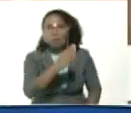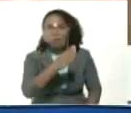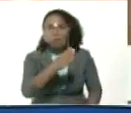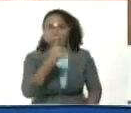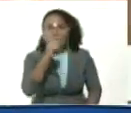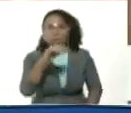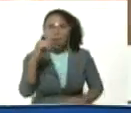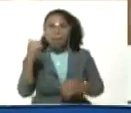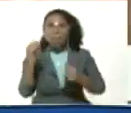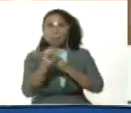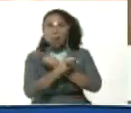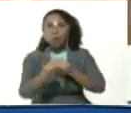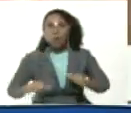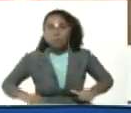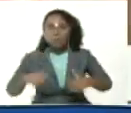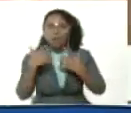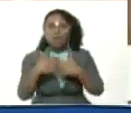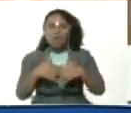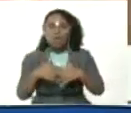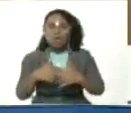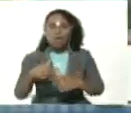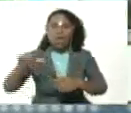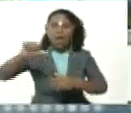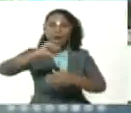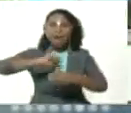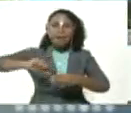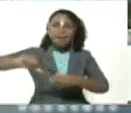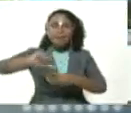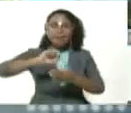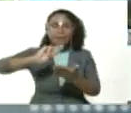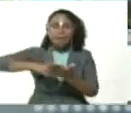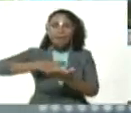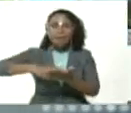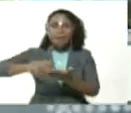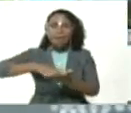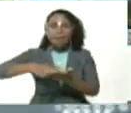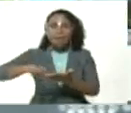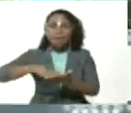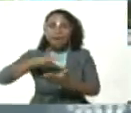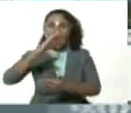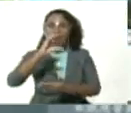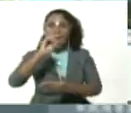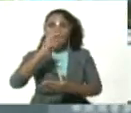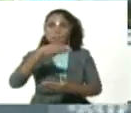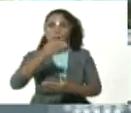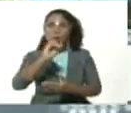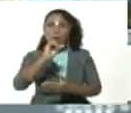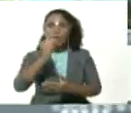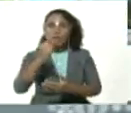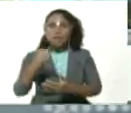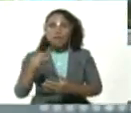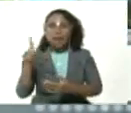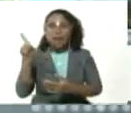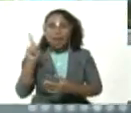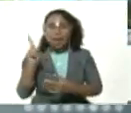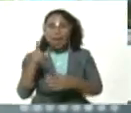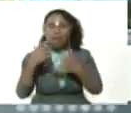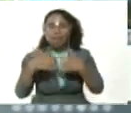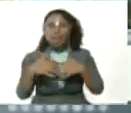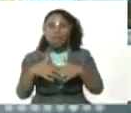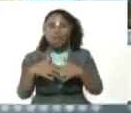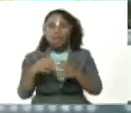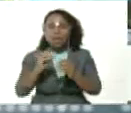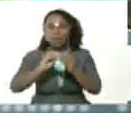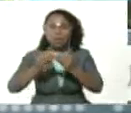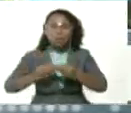Acarigua ya está la planta de aceite y margarina Coposa. Aquí la llaman la planta de refinación y